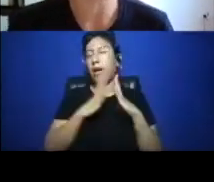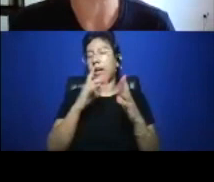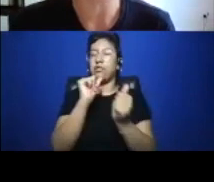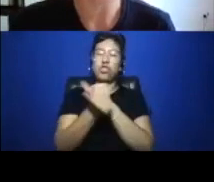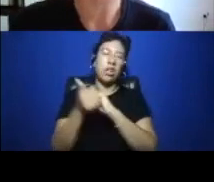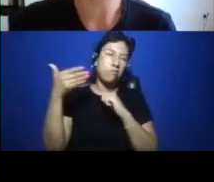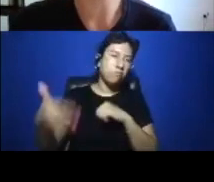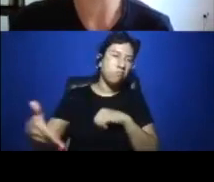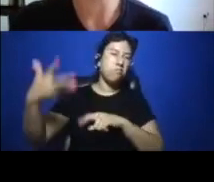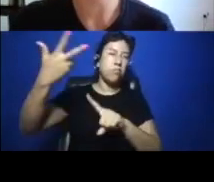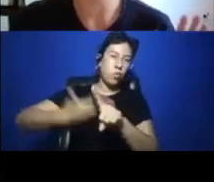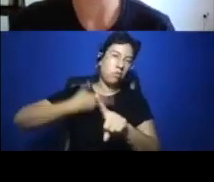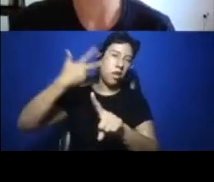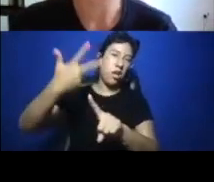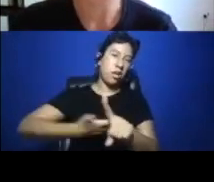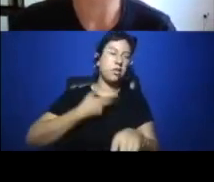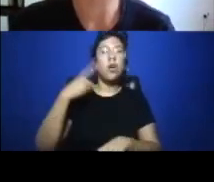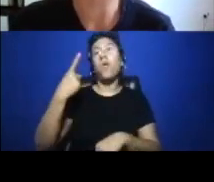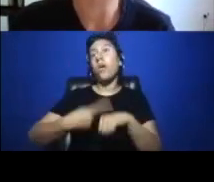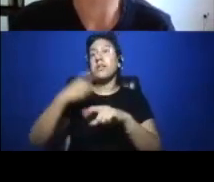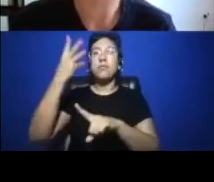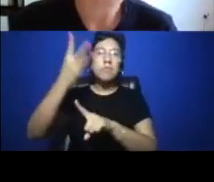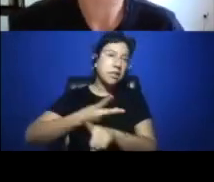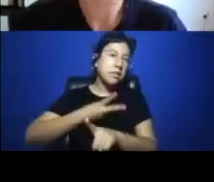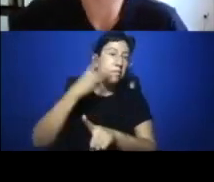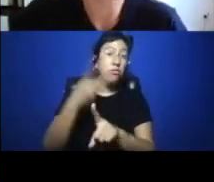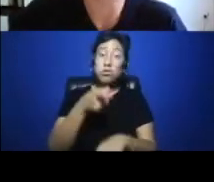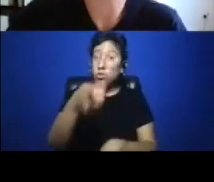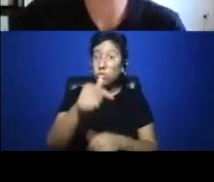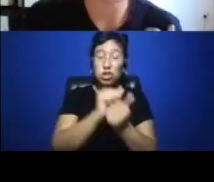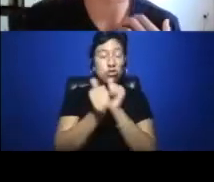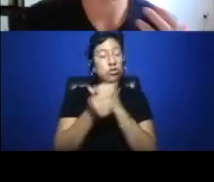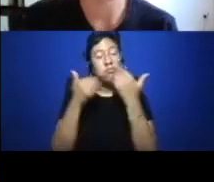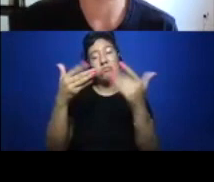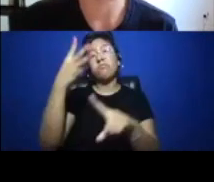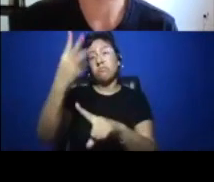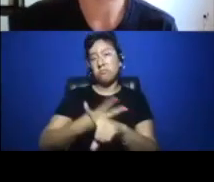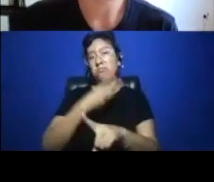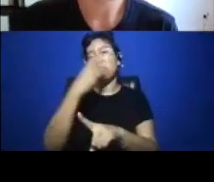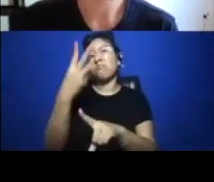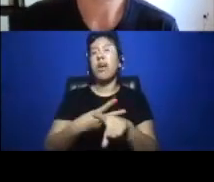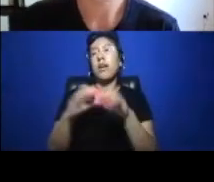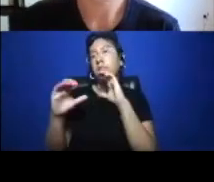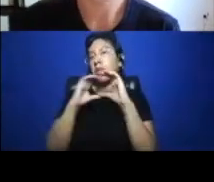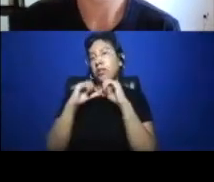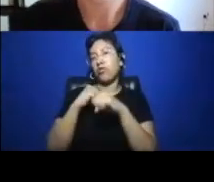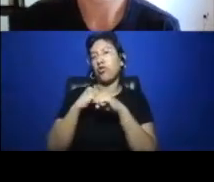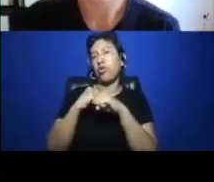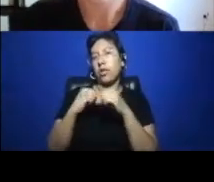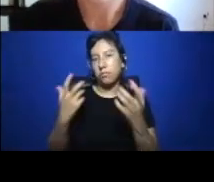si no lo haces aún, lo puedes cambiar cada 3 meses. Si está compartido una vez cada 6 meses y solamente eres tú,